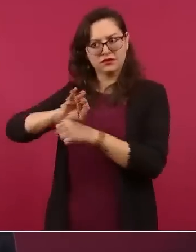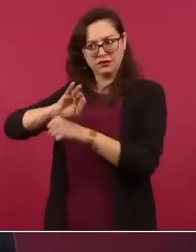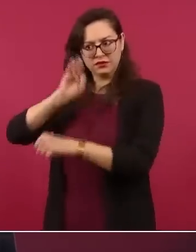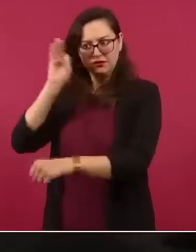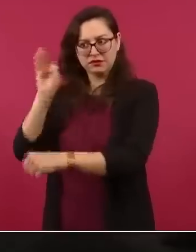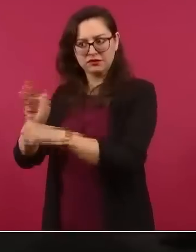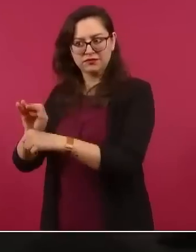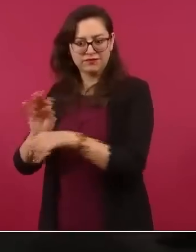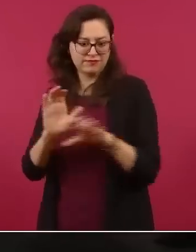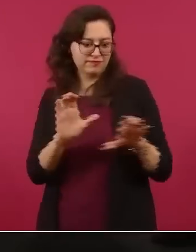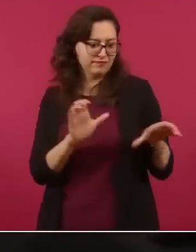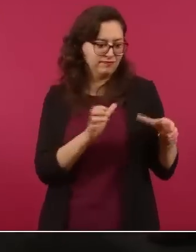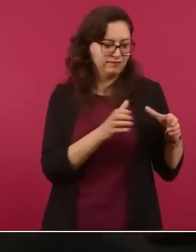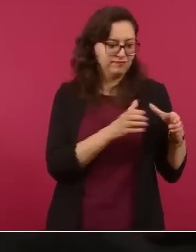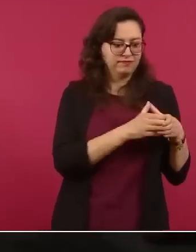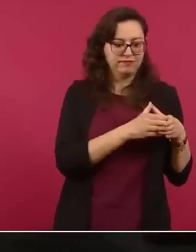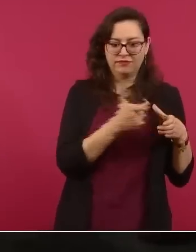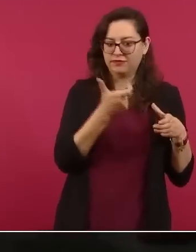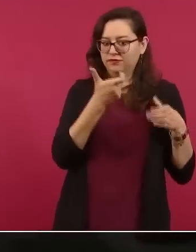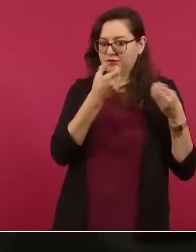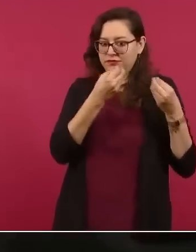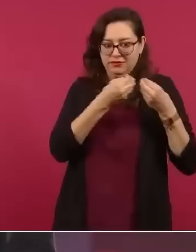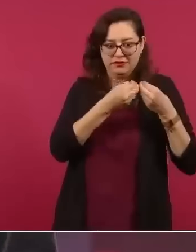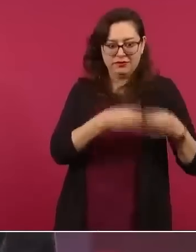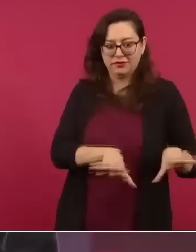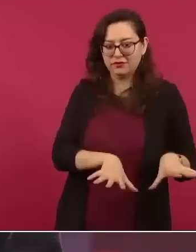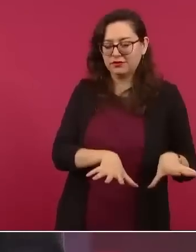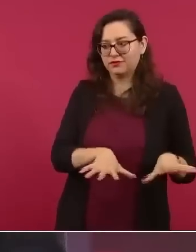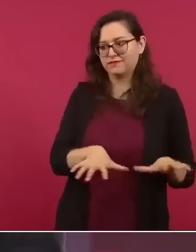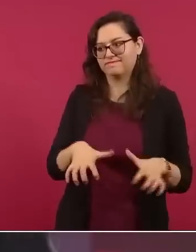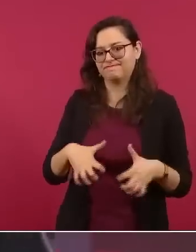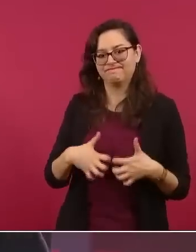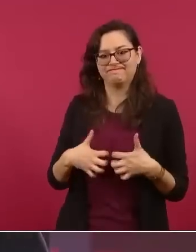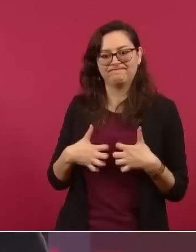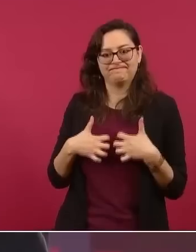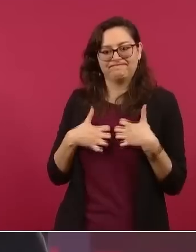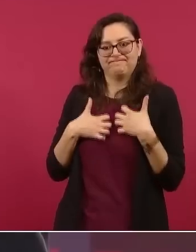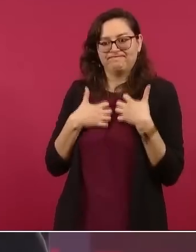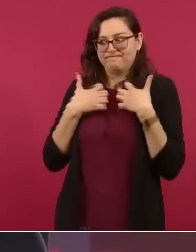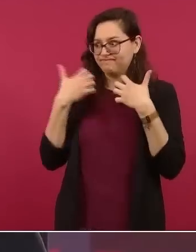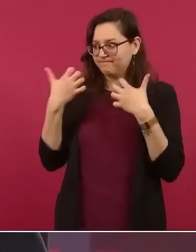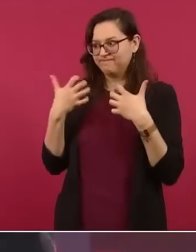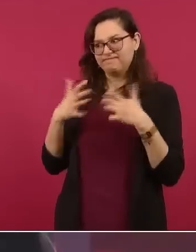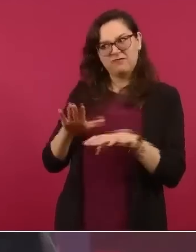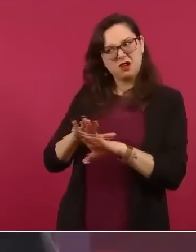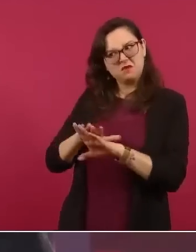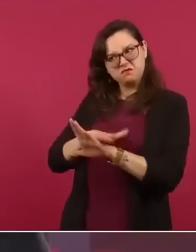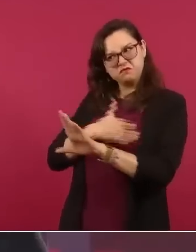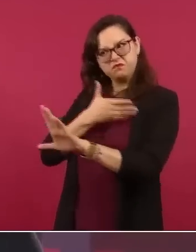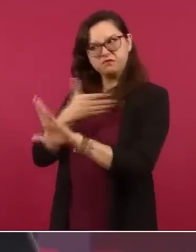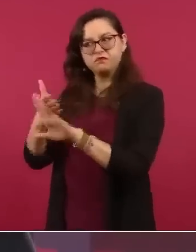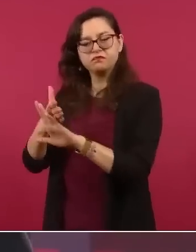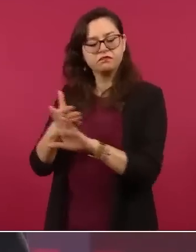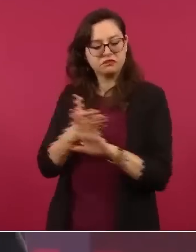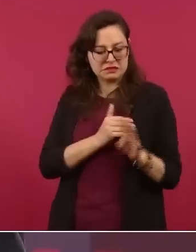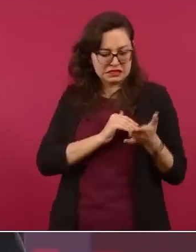mediáticos, técnicos, violando la